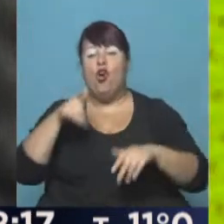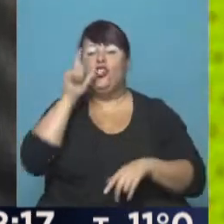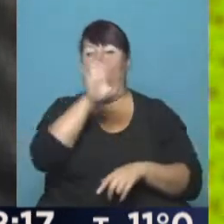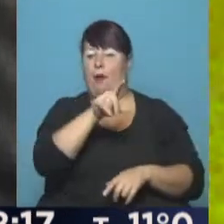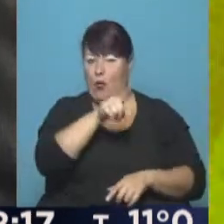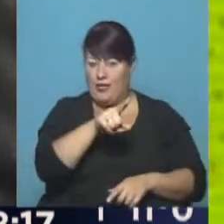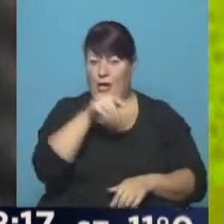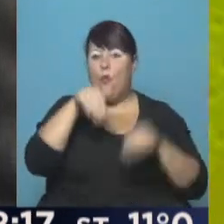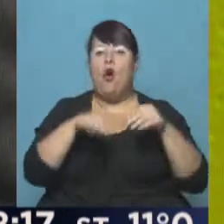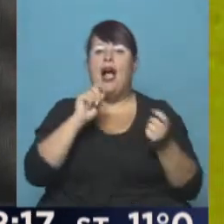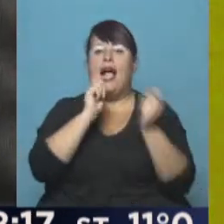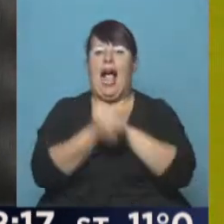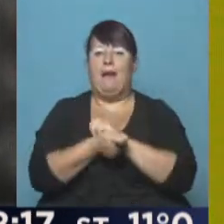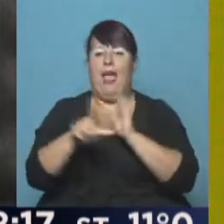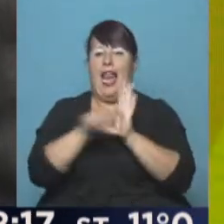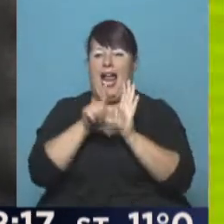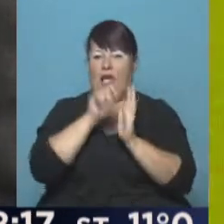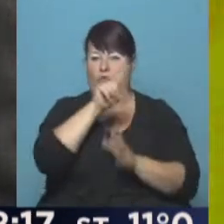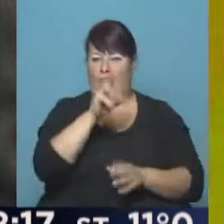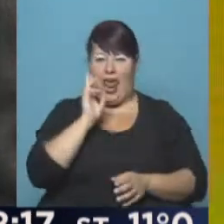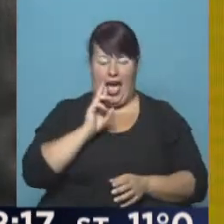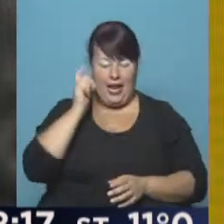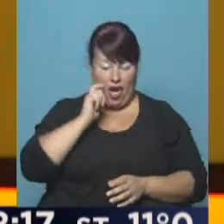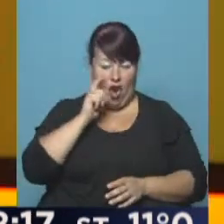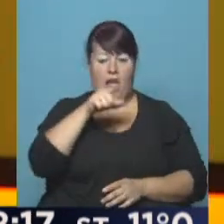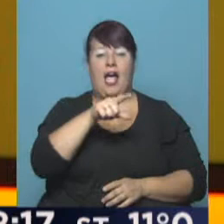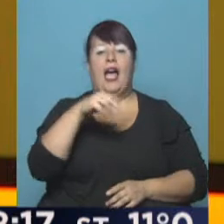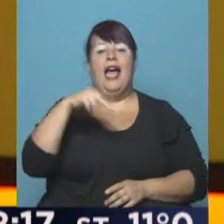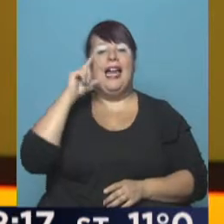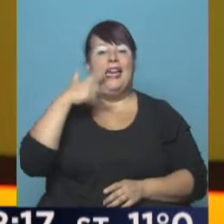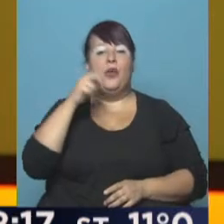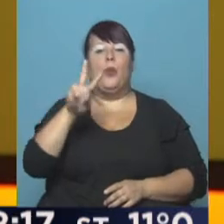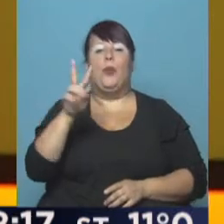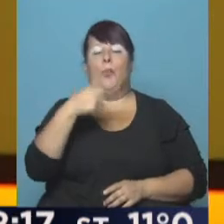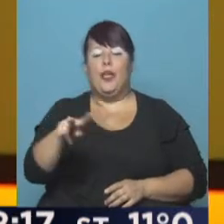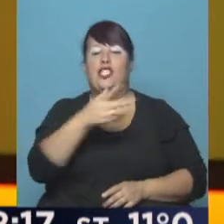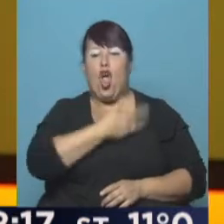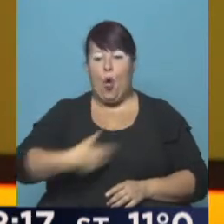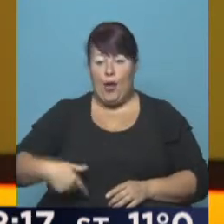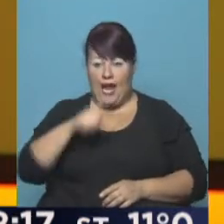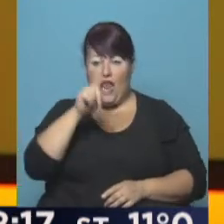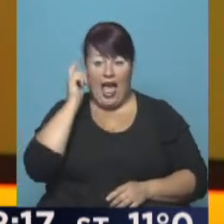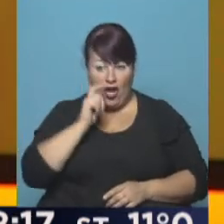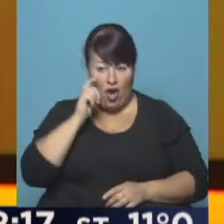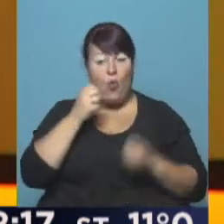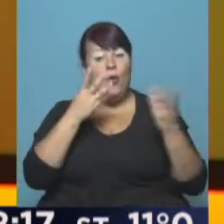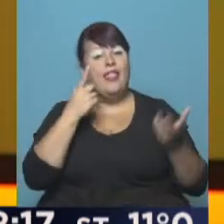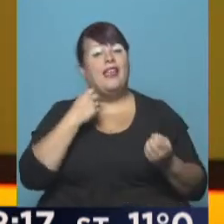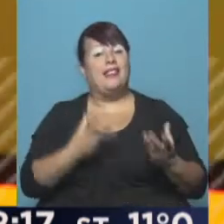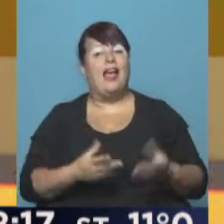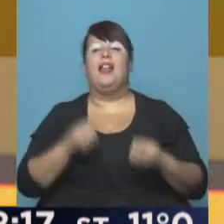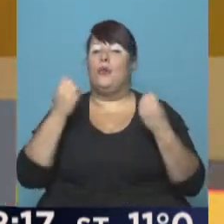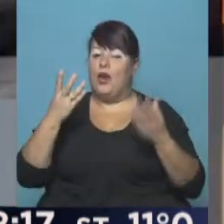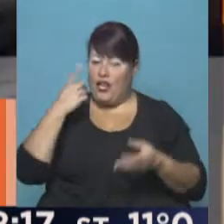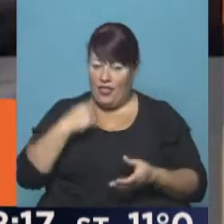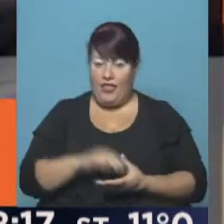la provincia elecciones para renovar la legislatura provincial estamos junto a néstor bosetti vicegobernador de la provincia de la rioja nuestro buen día cómo le va hola